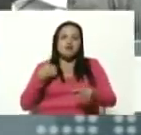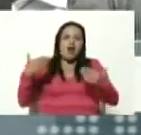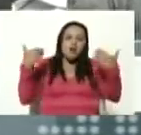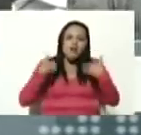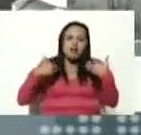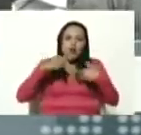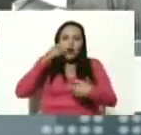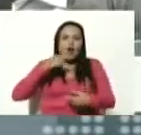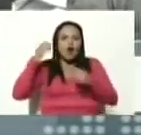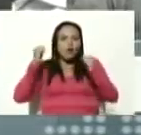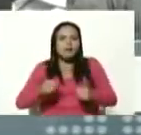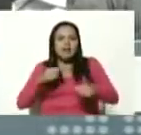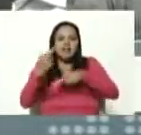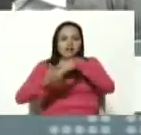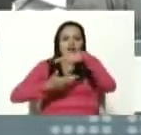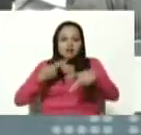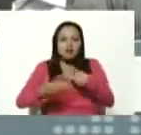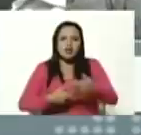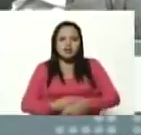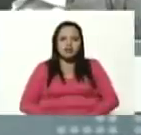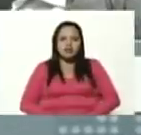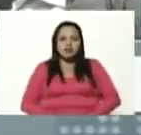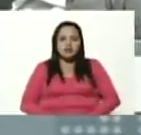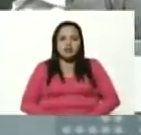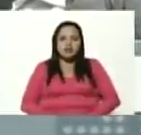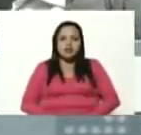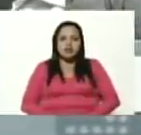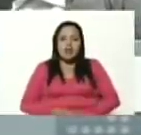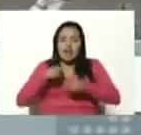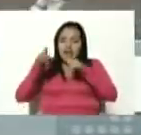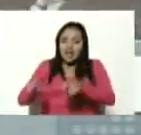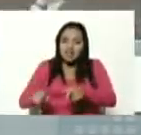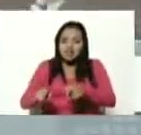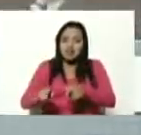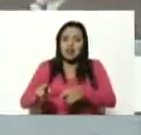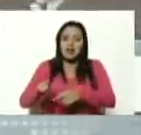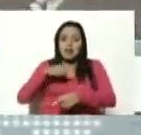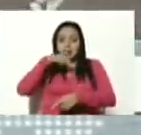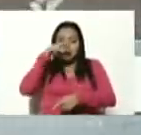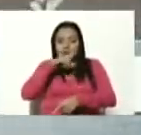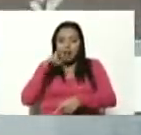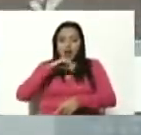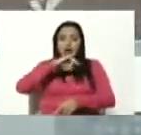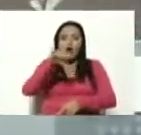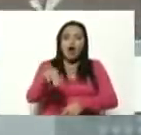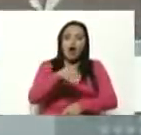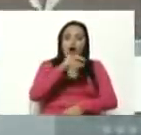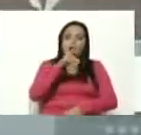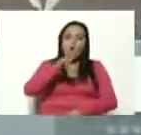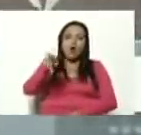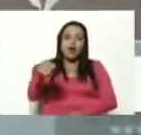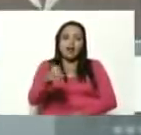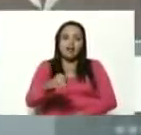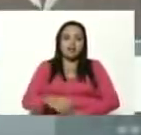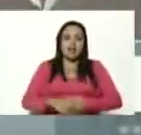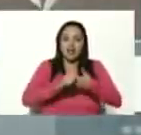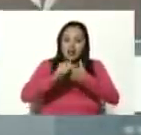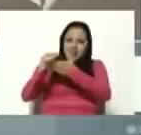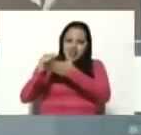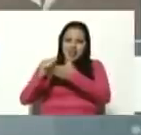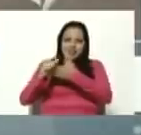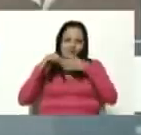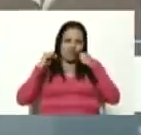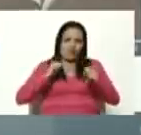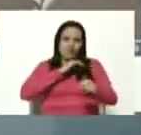un hombre revolucionario a la tortura. Ese fue Jorge Rodríguez, padre. Héroe, valiente